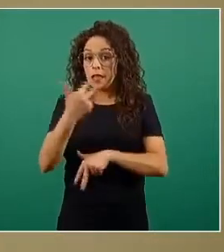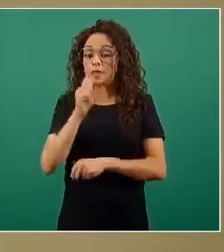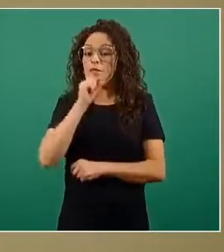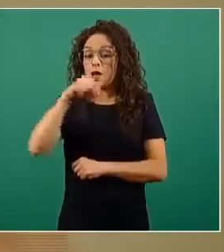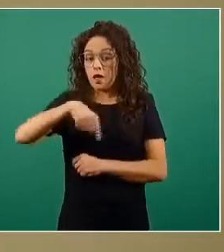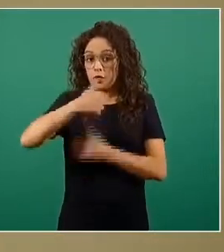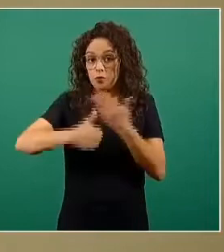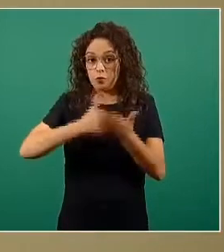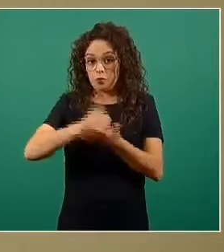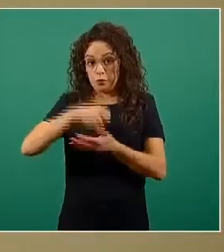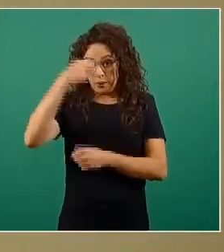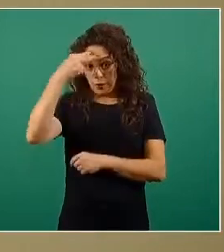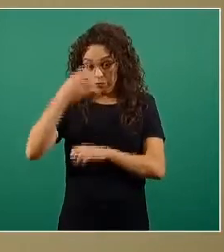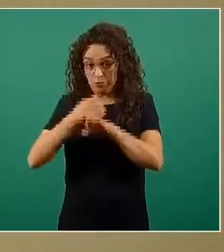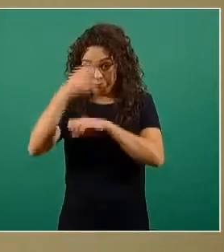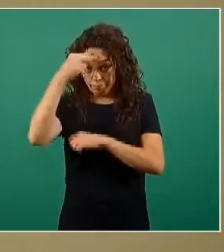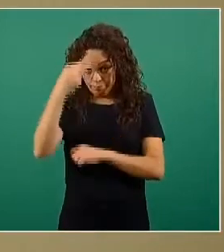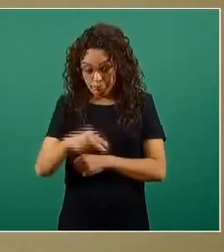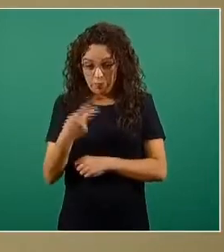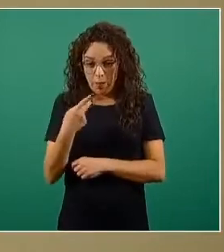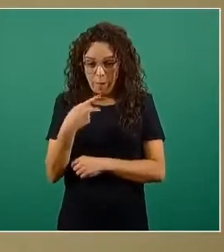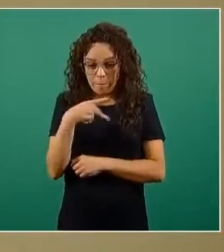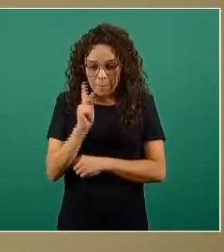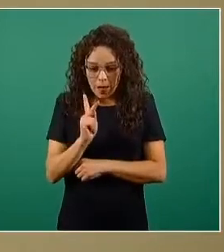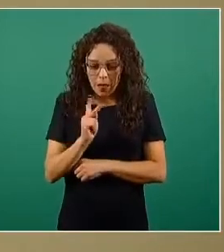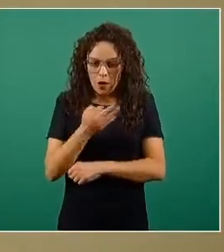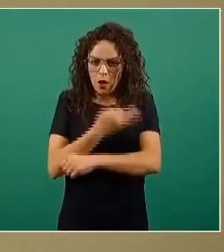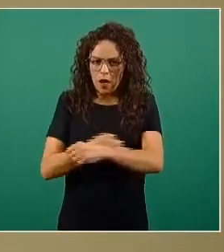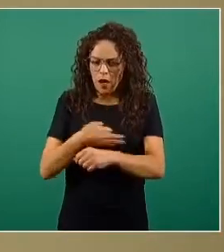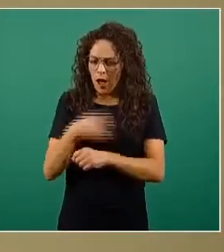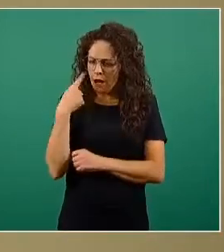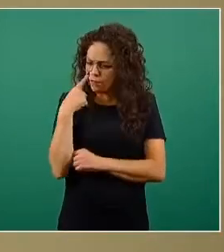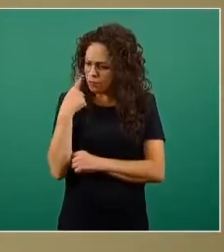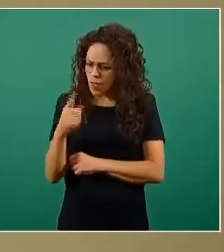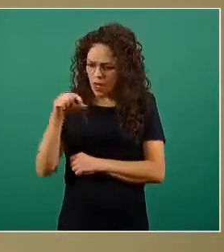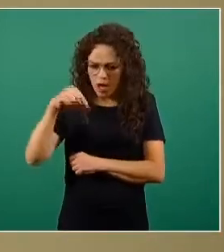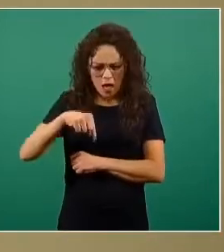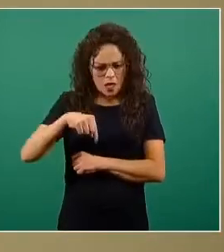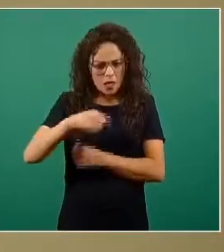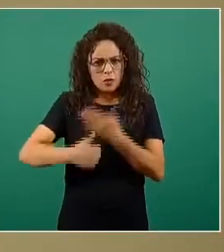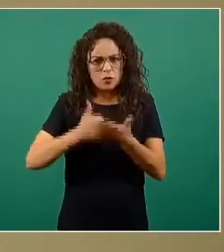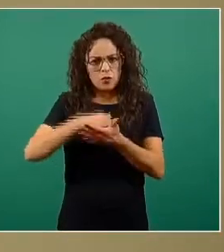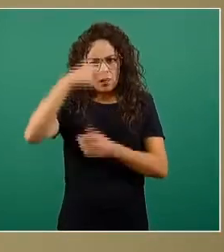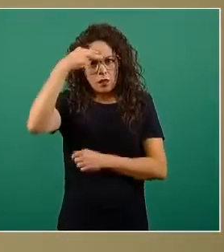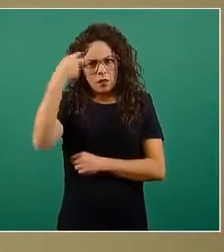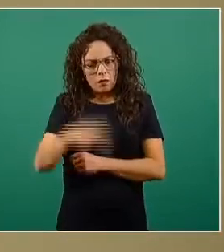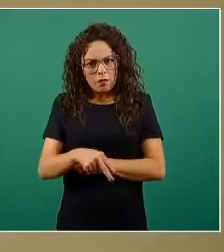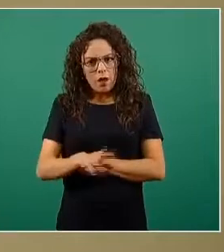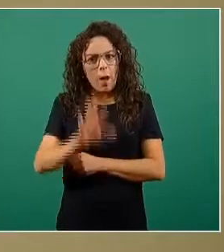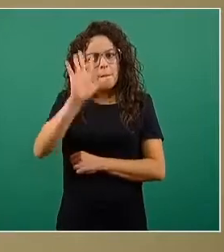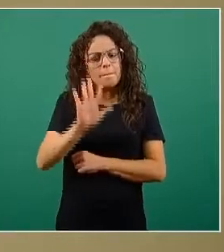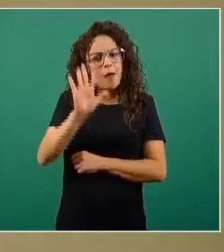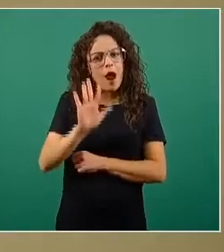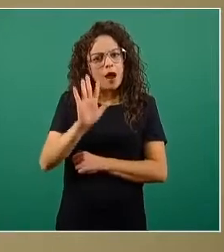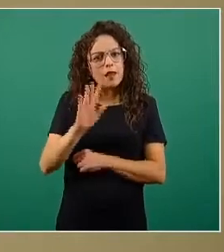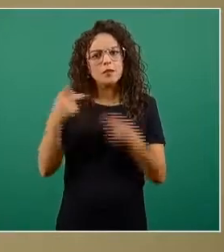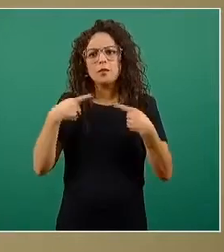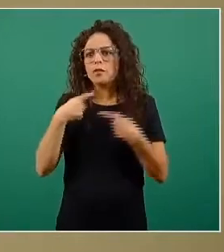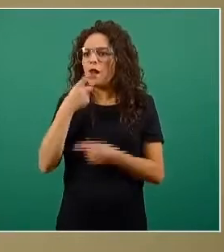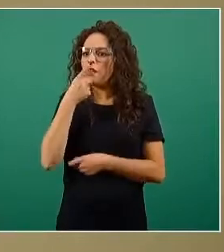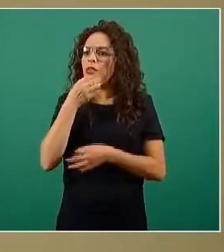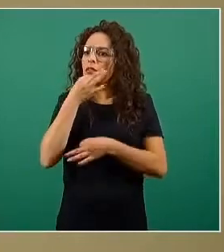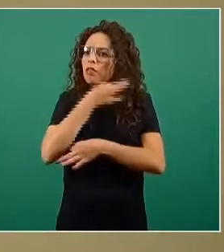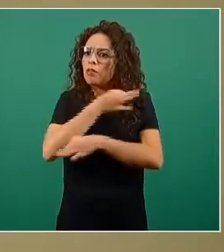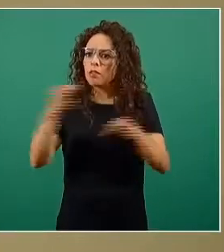embargo, observamos por la tarde de la Ciudad de México que pareciera ser que a todos les dijeron que salieran, sobre todo porque hubo